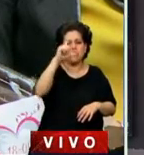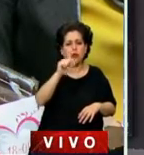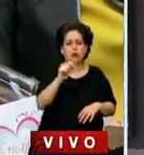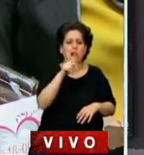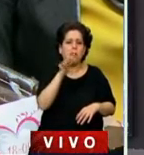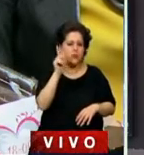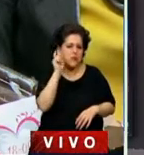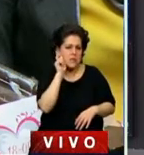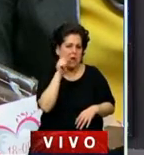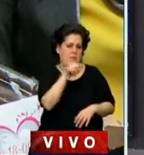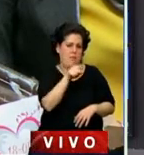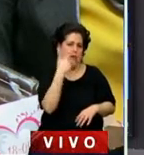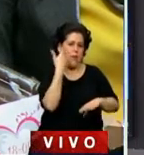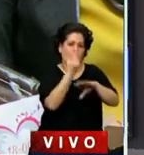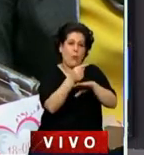tienen que ver para